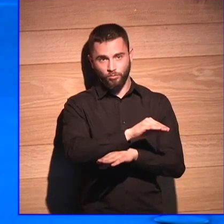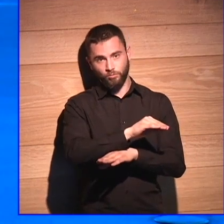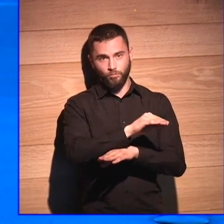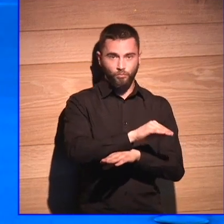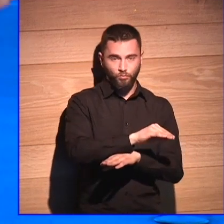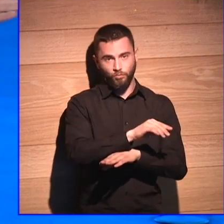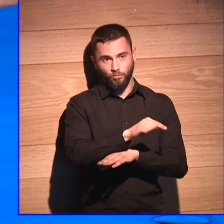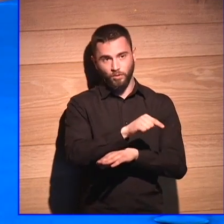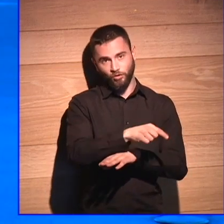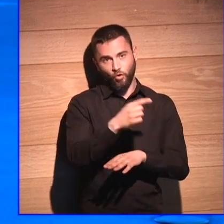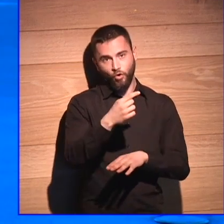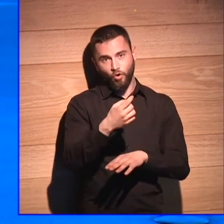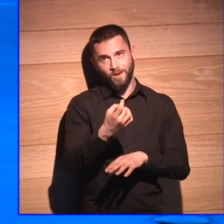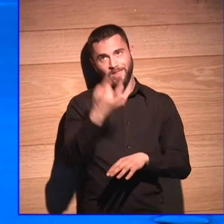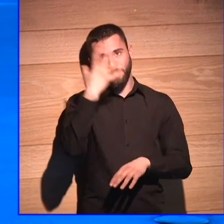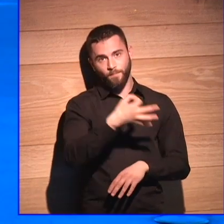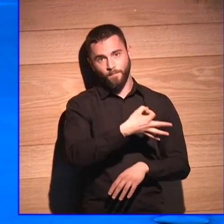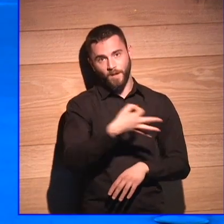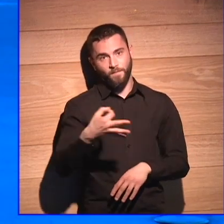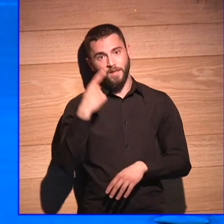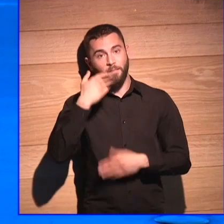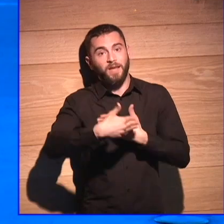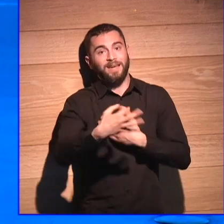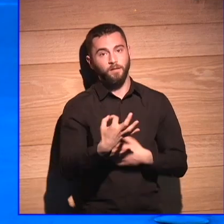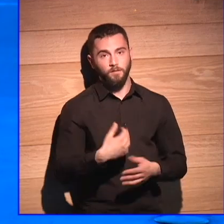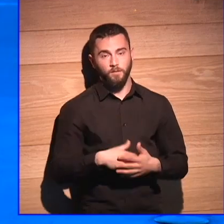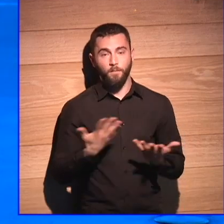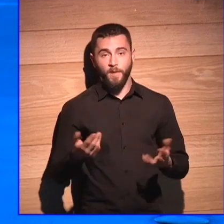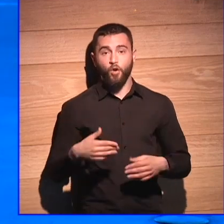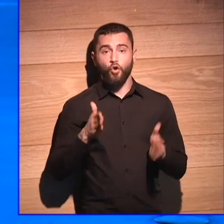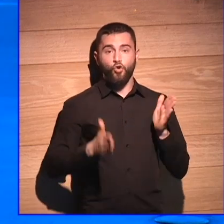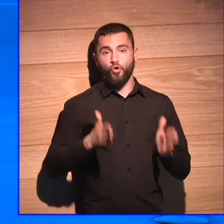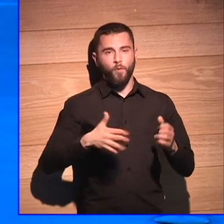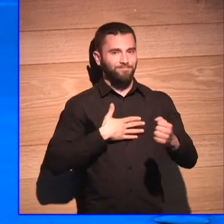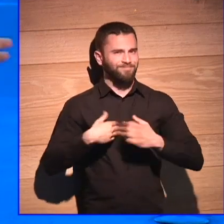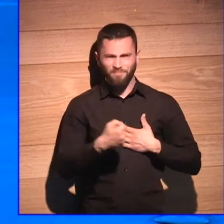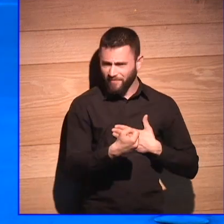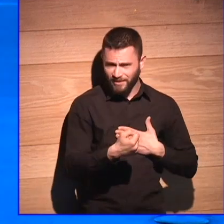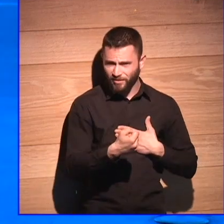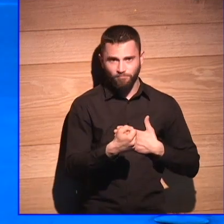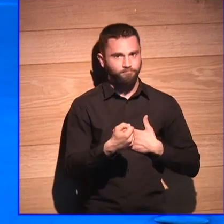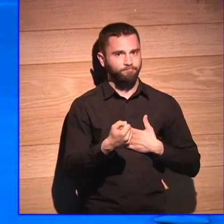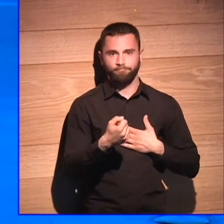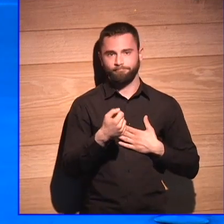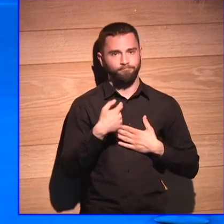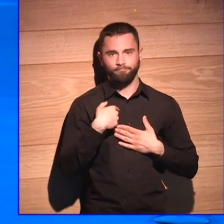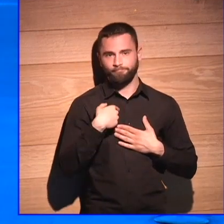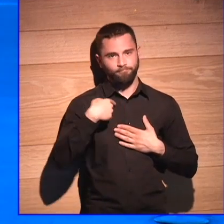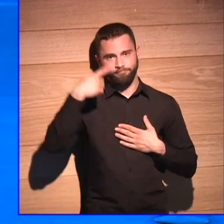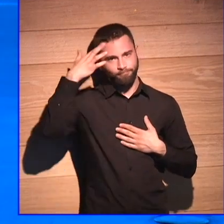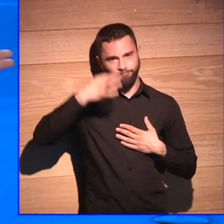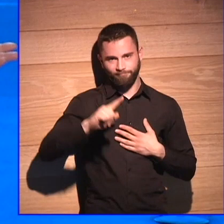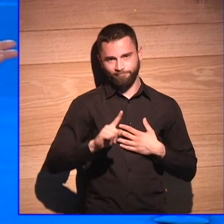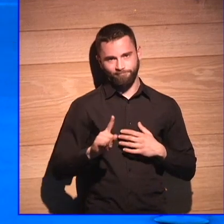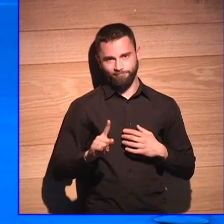Este es el ideal. Esperemos que... Pero que el robot sea empático, yo no creo en ello. Como tampoco creo que